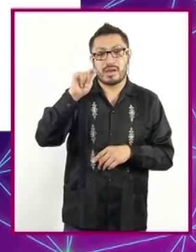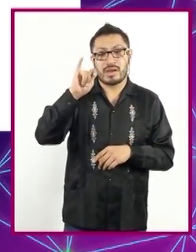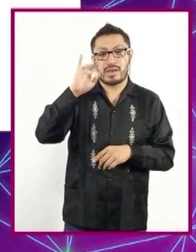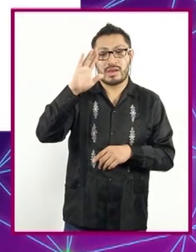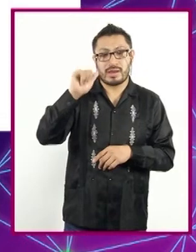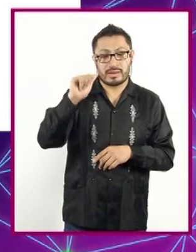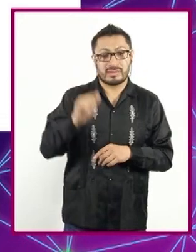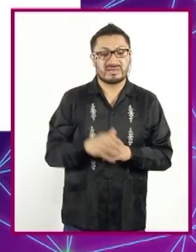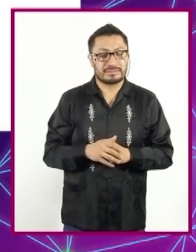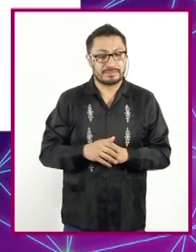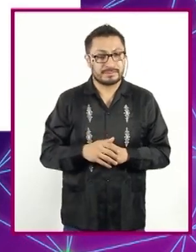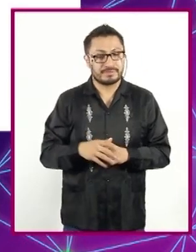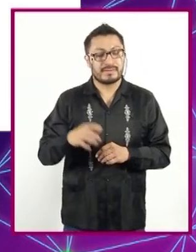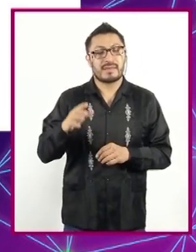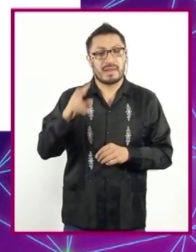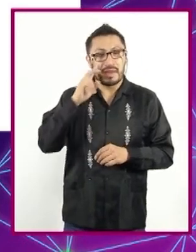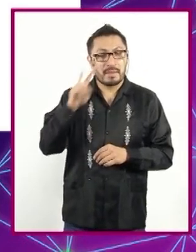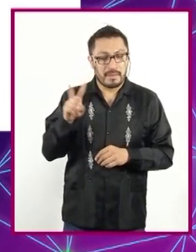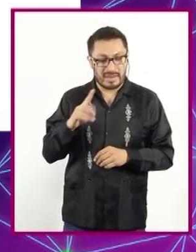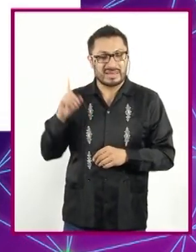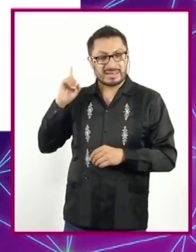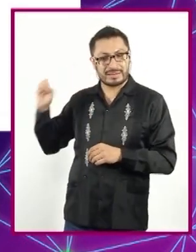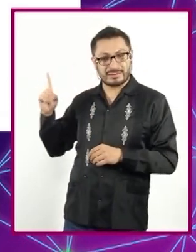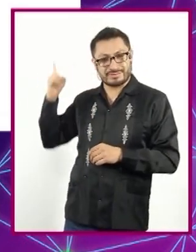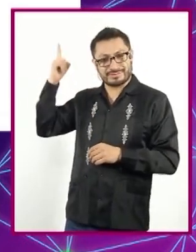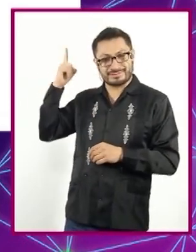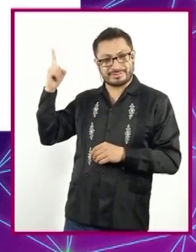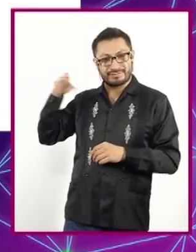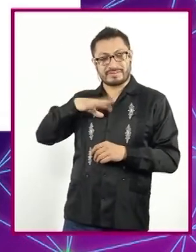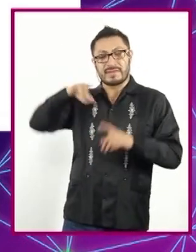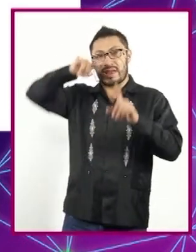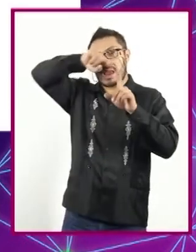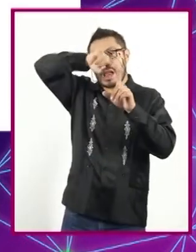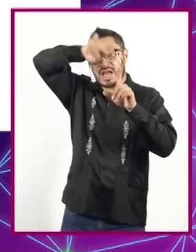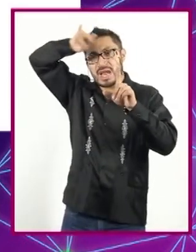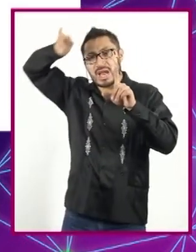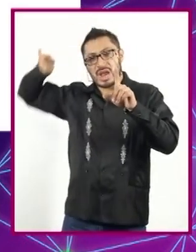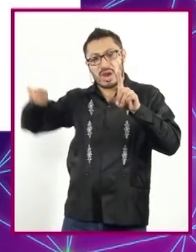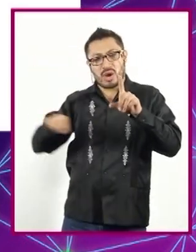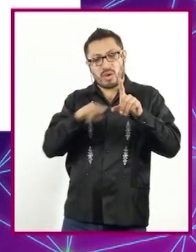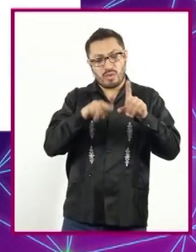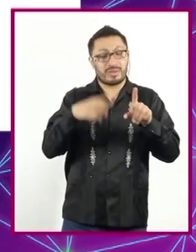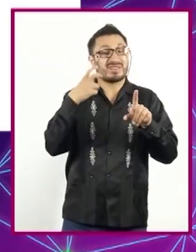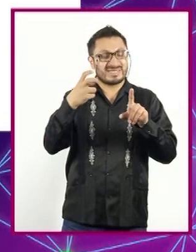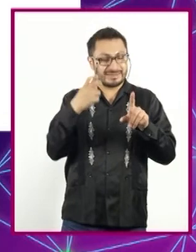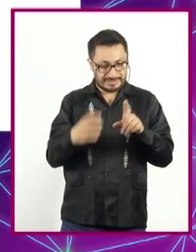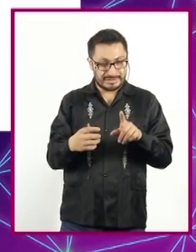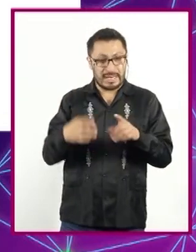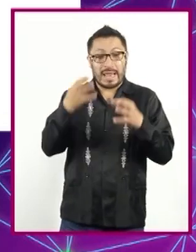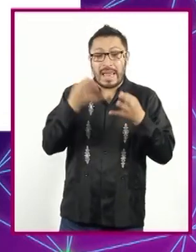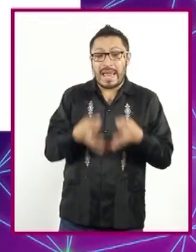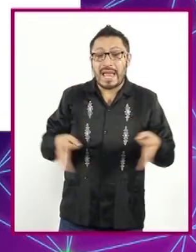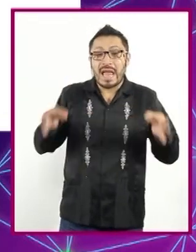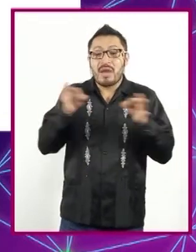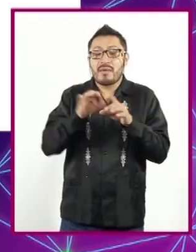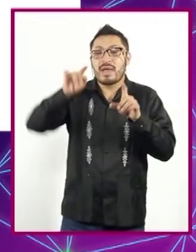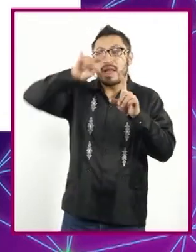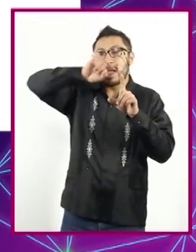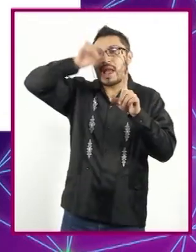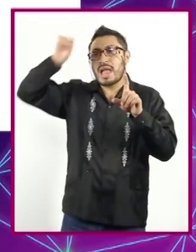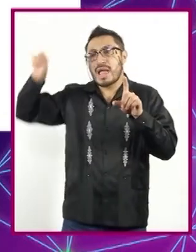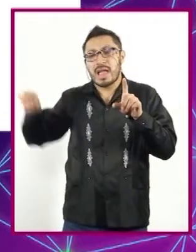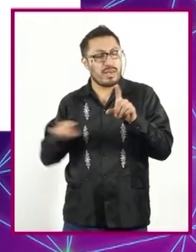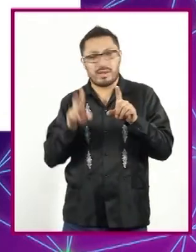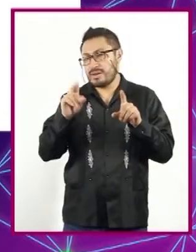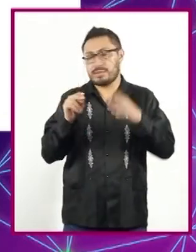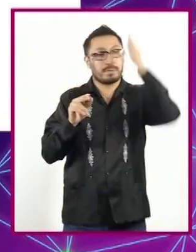En la pantalla de la derecha se observa la curva formada por este corte. Lo importante es la curva, no la